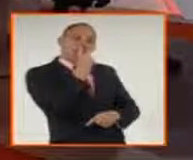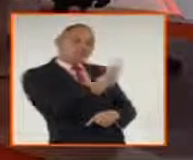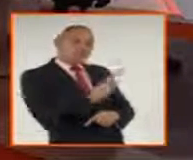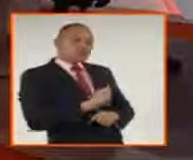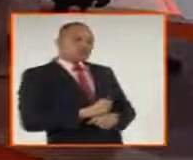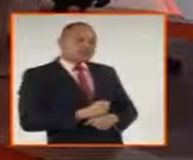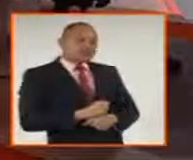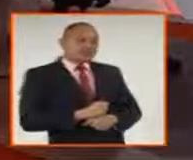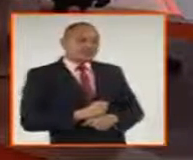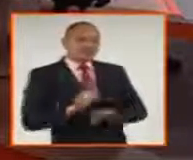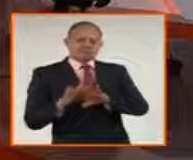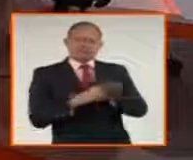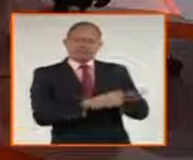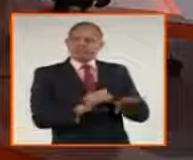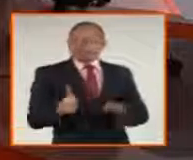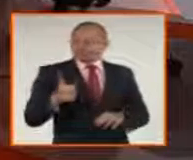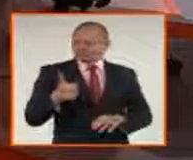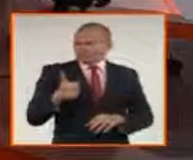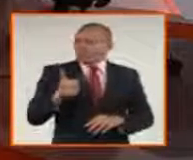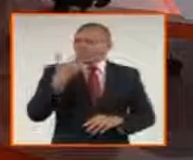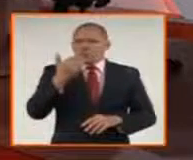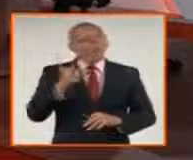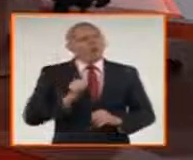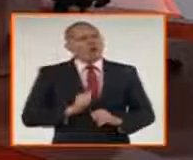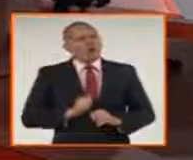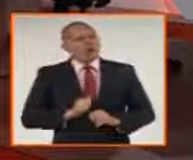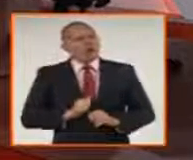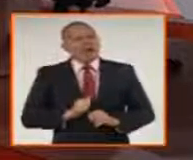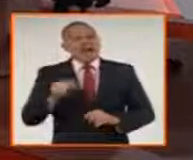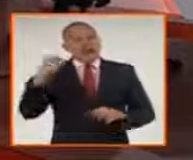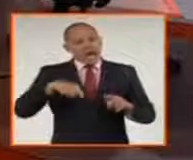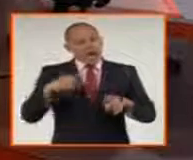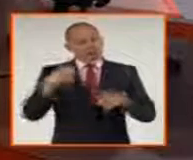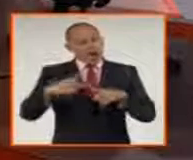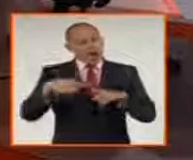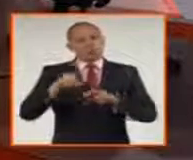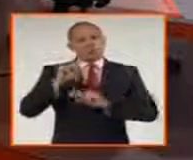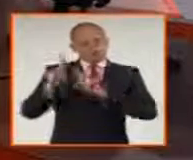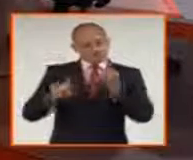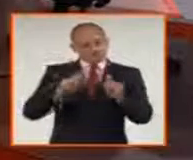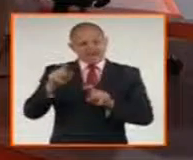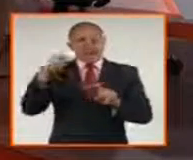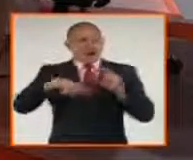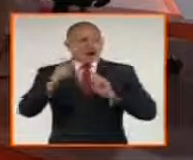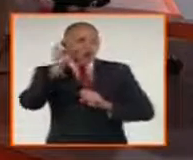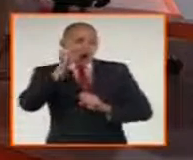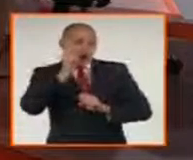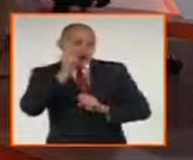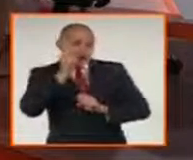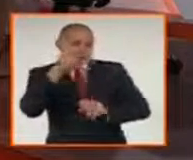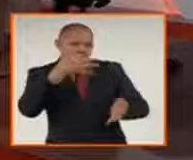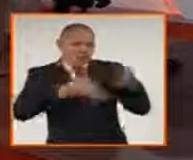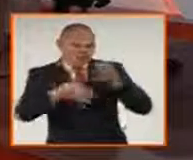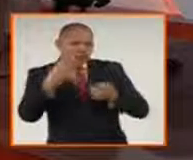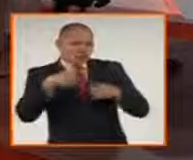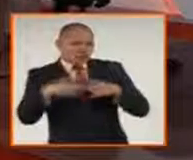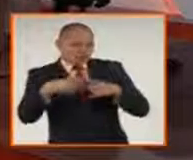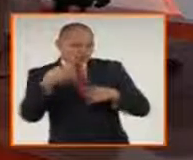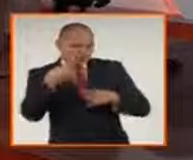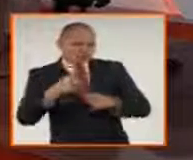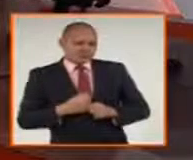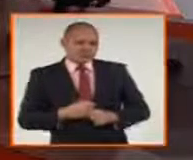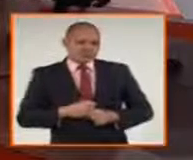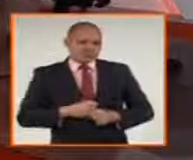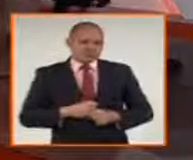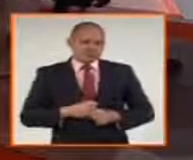para mover un poquito el diálogo y que también Daimar pueda aportar lo suyo en este sentido. Una serie de materiales